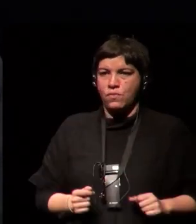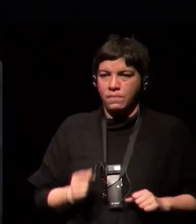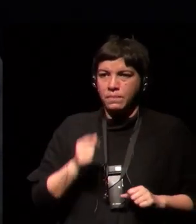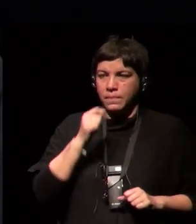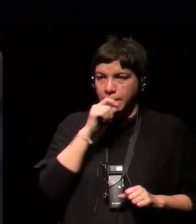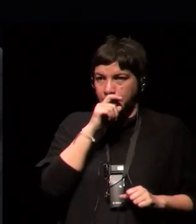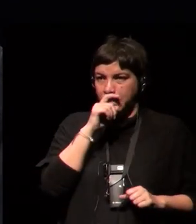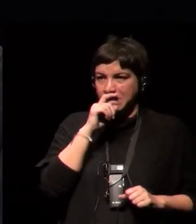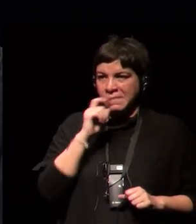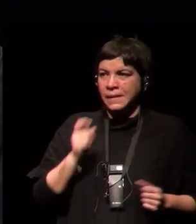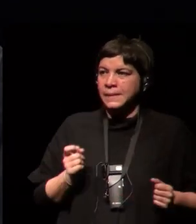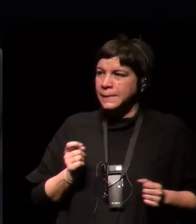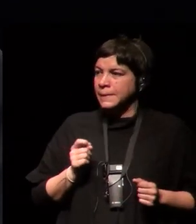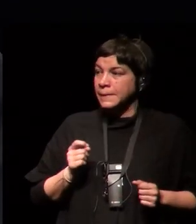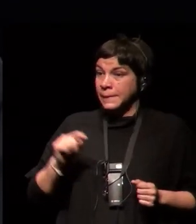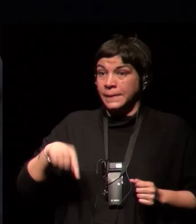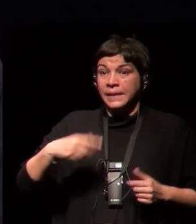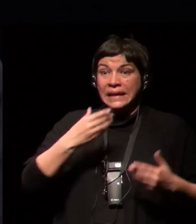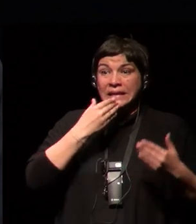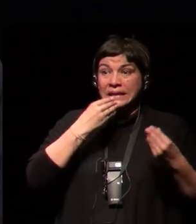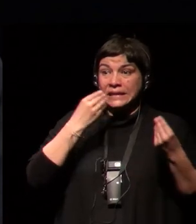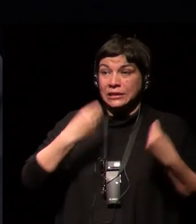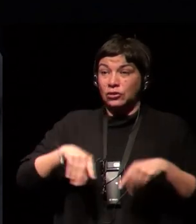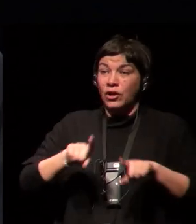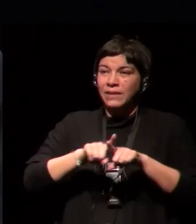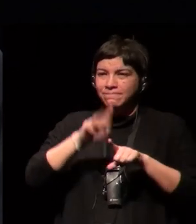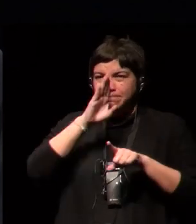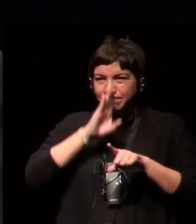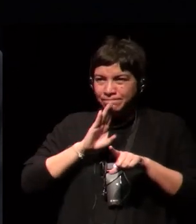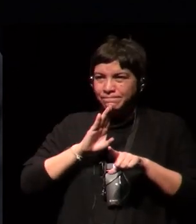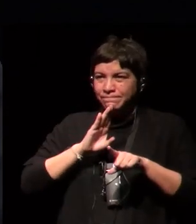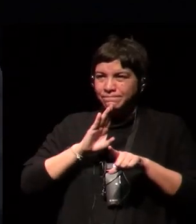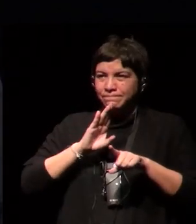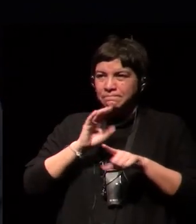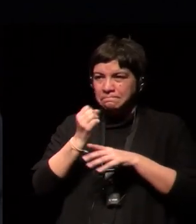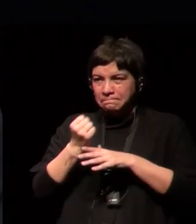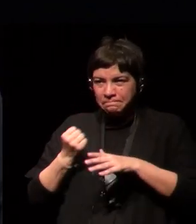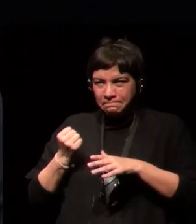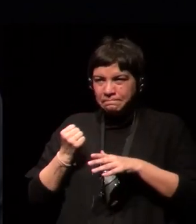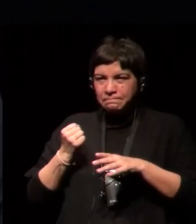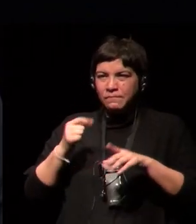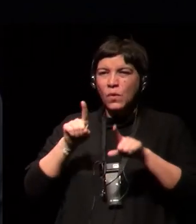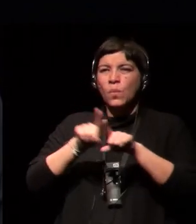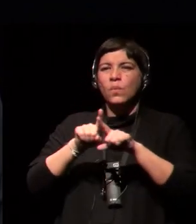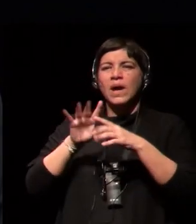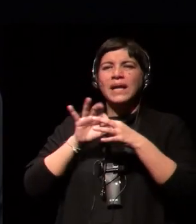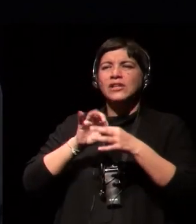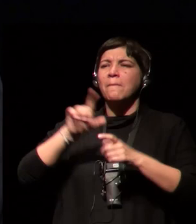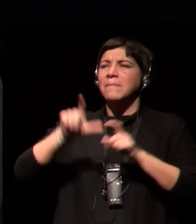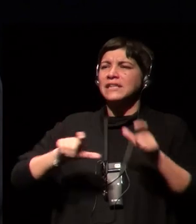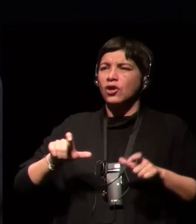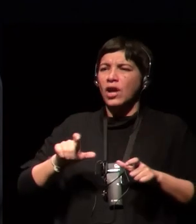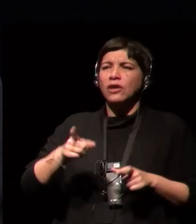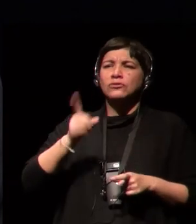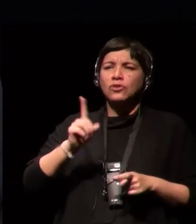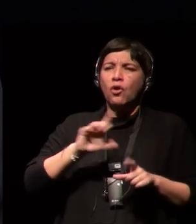Las historias escondidas, ocultas, no solamente tienen que ver con personas y comunidades. Ninguna